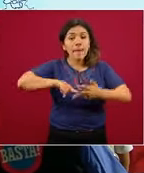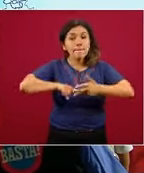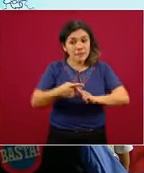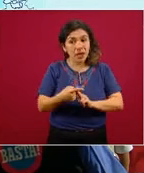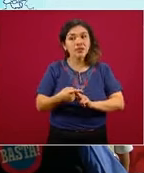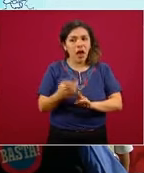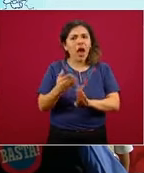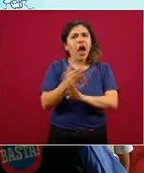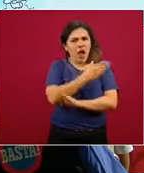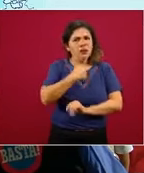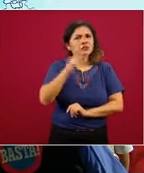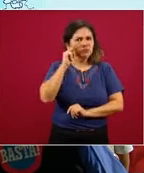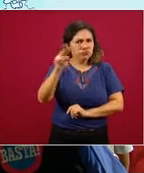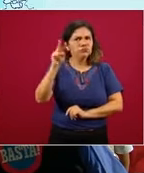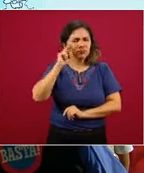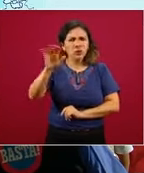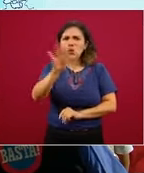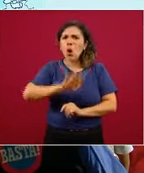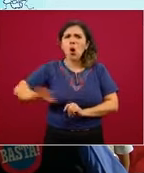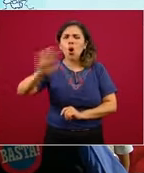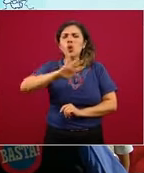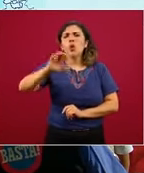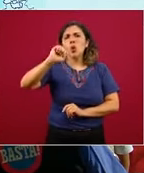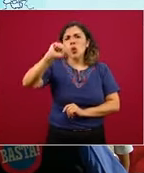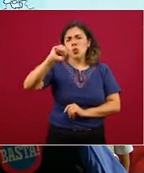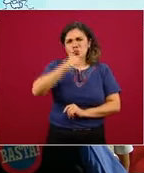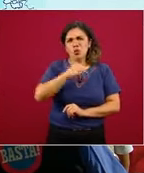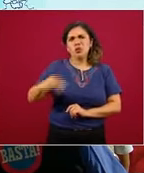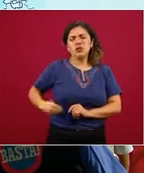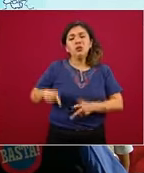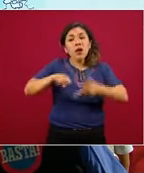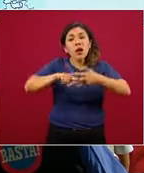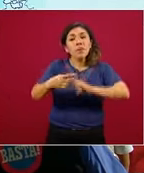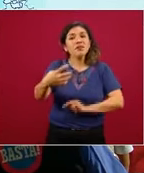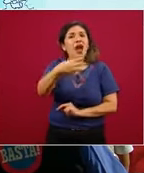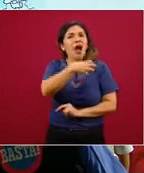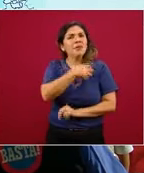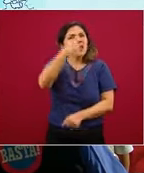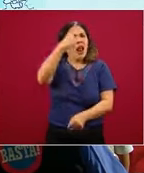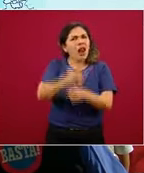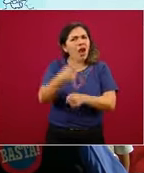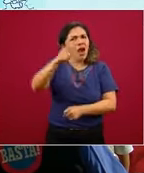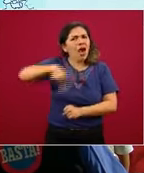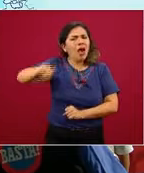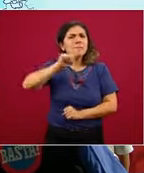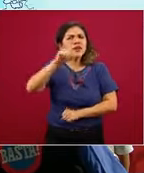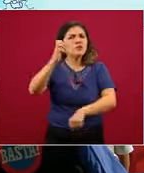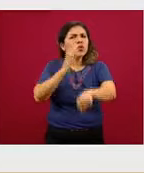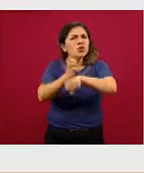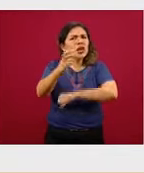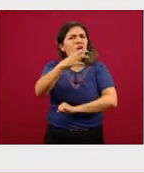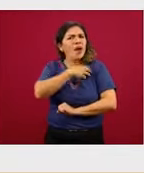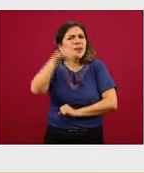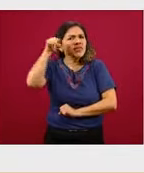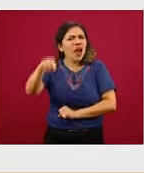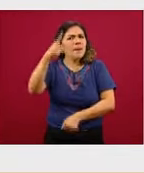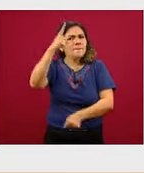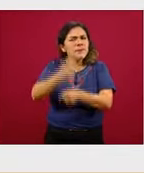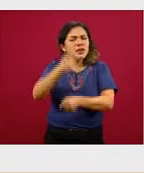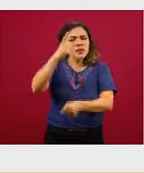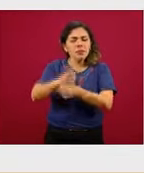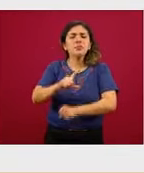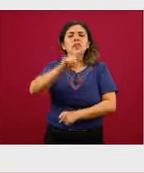ya hemos visto prácticamente todos los municipios capital son los que inician con las transmisiones en sus estados, luego empezamos a